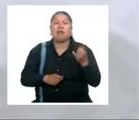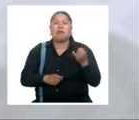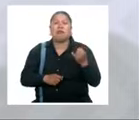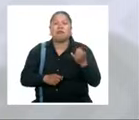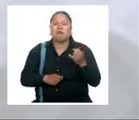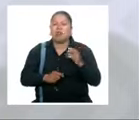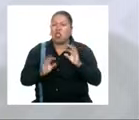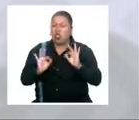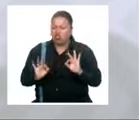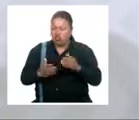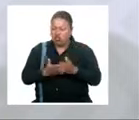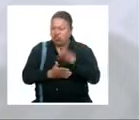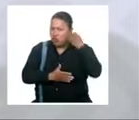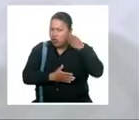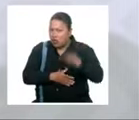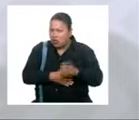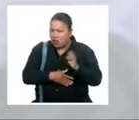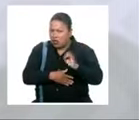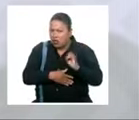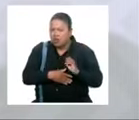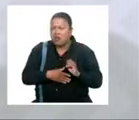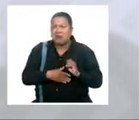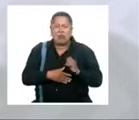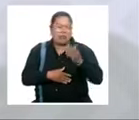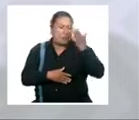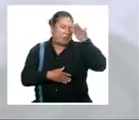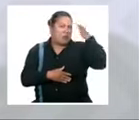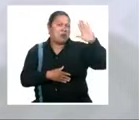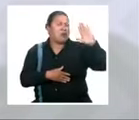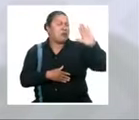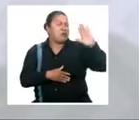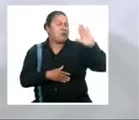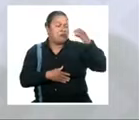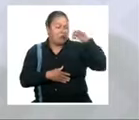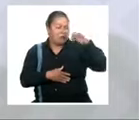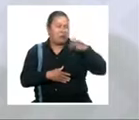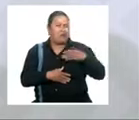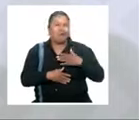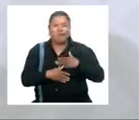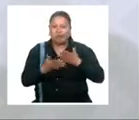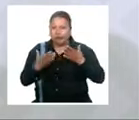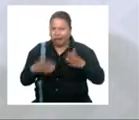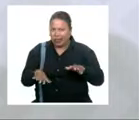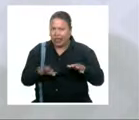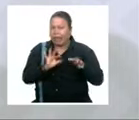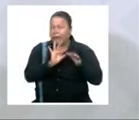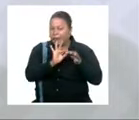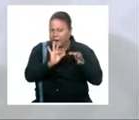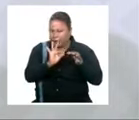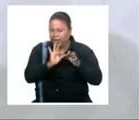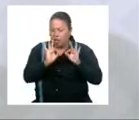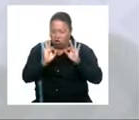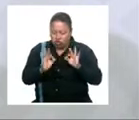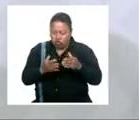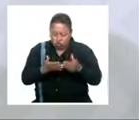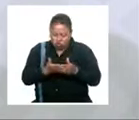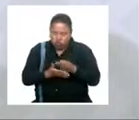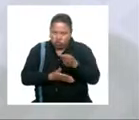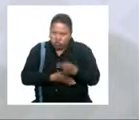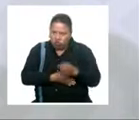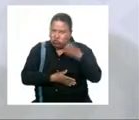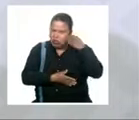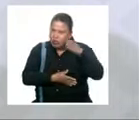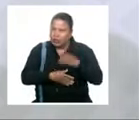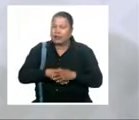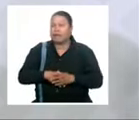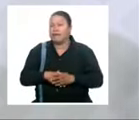no era oaxaqueña, que no conocía. Yo le expliqué que era oaxaqueña, que era